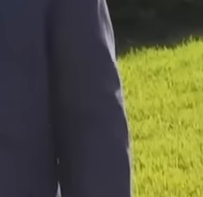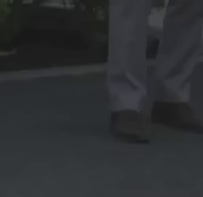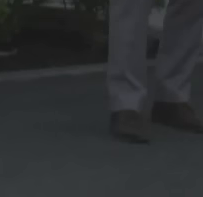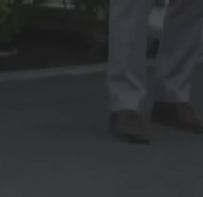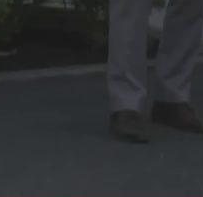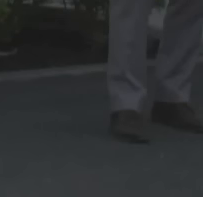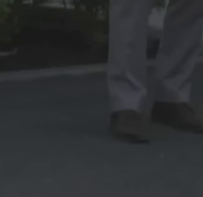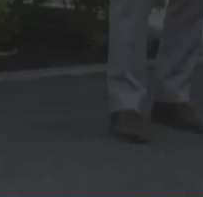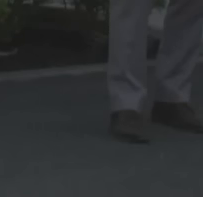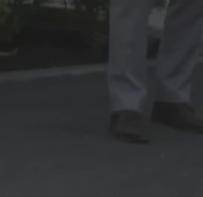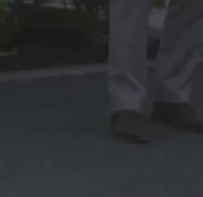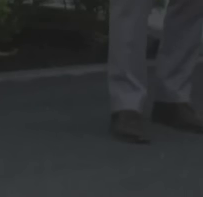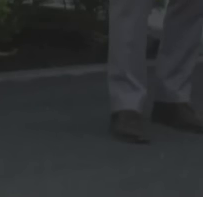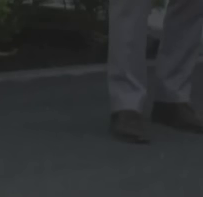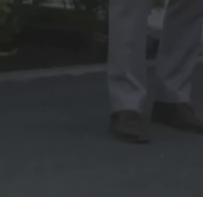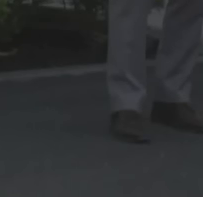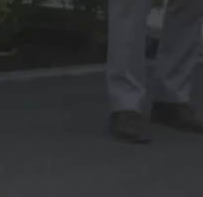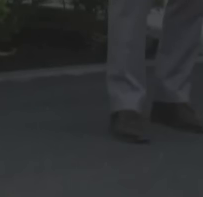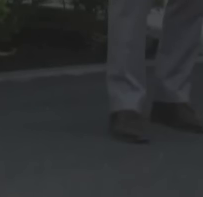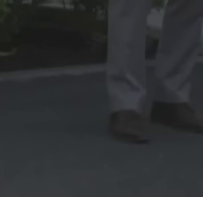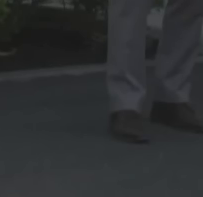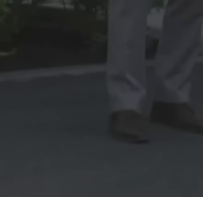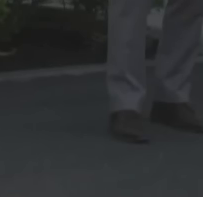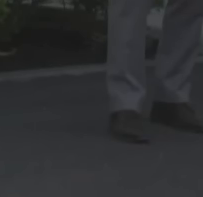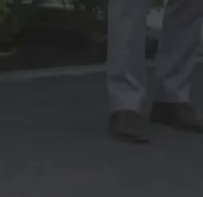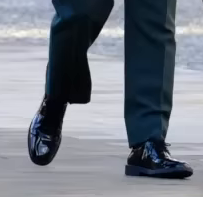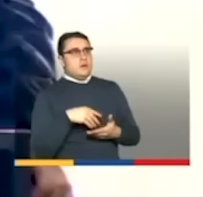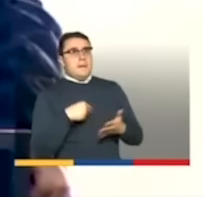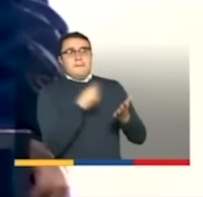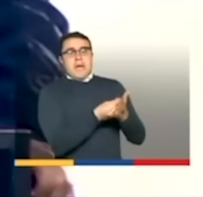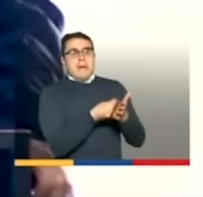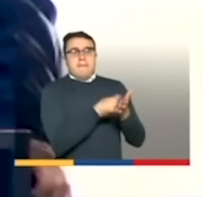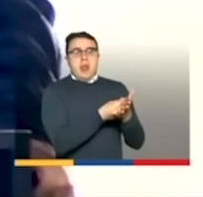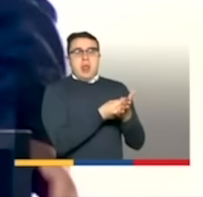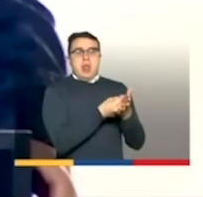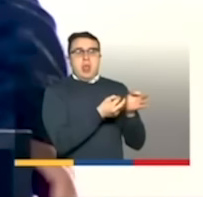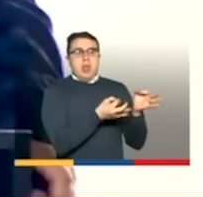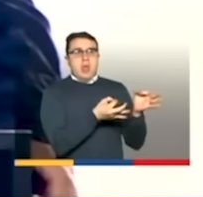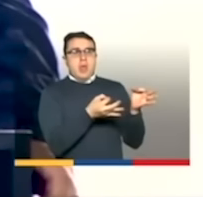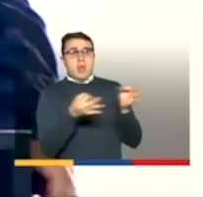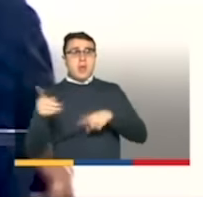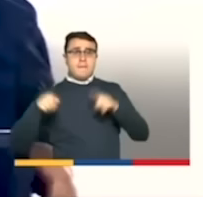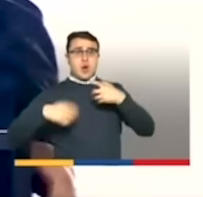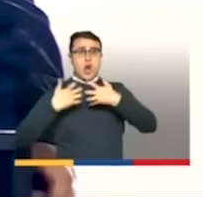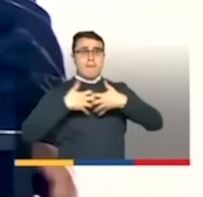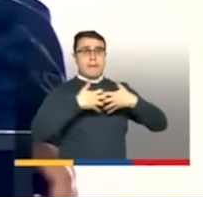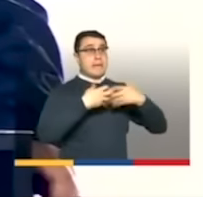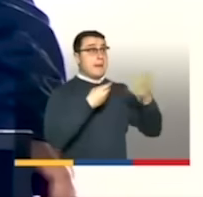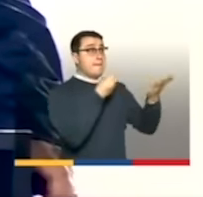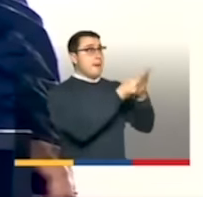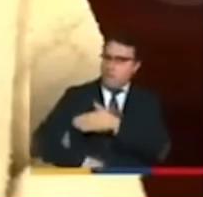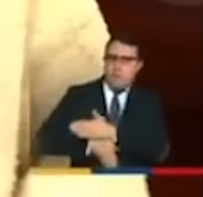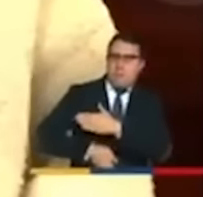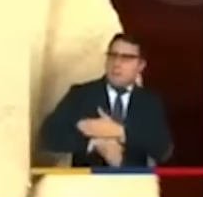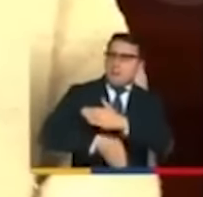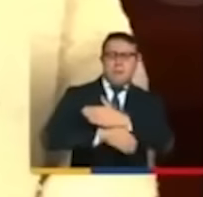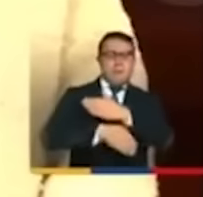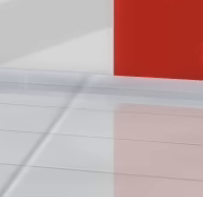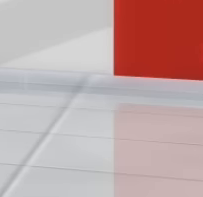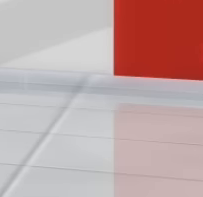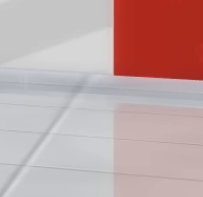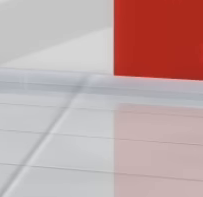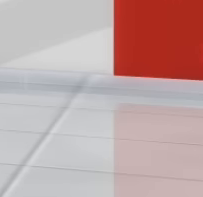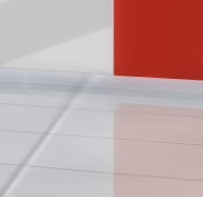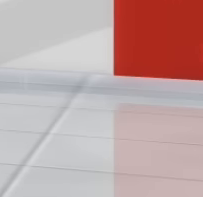en octubre de 2023, cuando hubo un eclipse de sol en Colombia, le pareció fantástico poner una foto de él en el